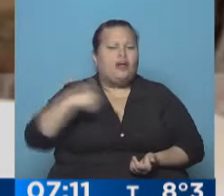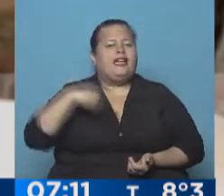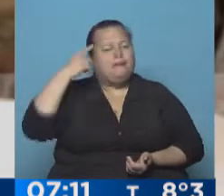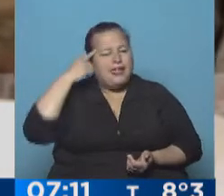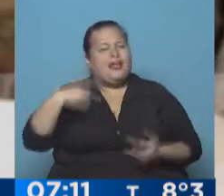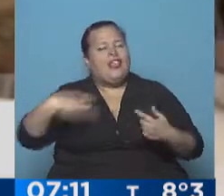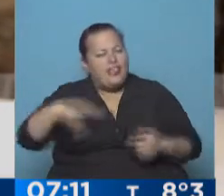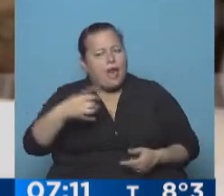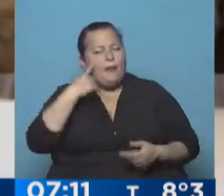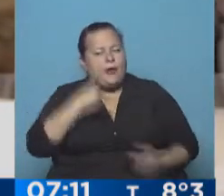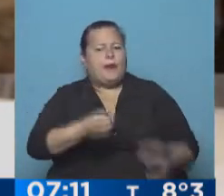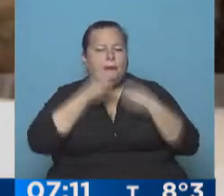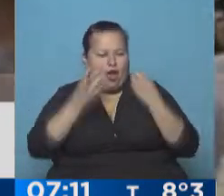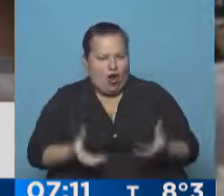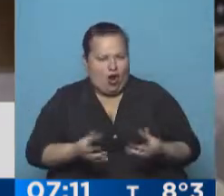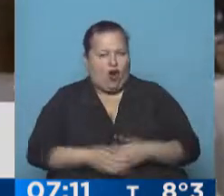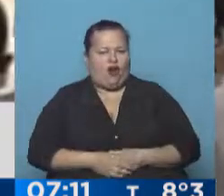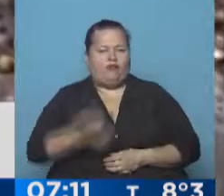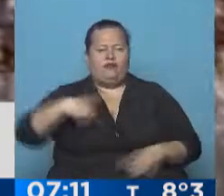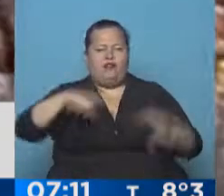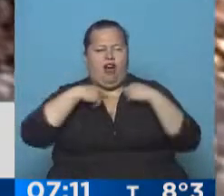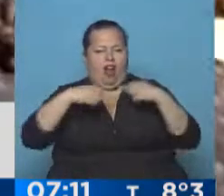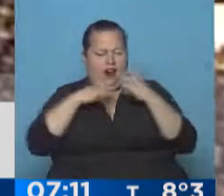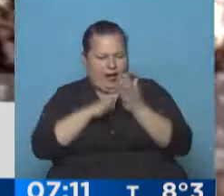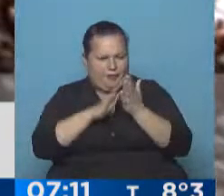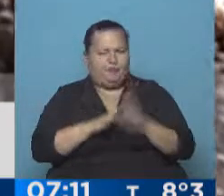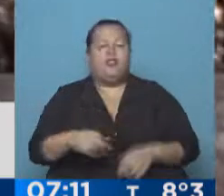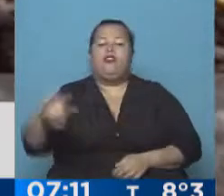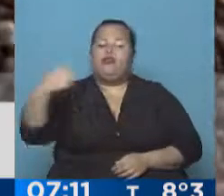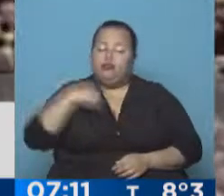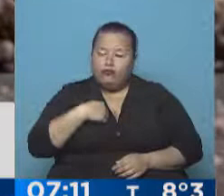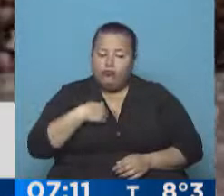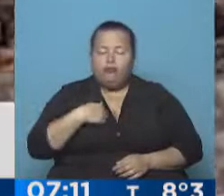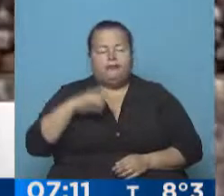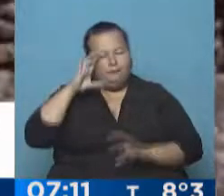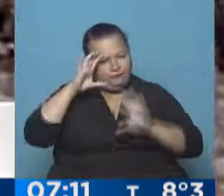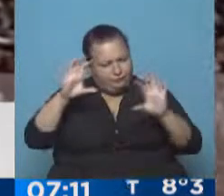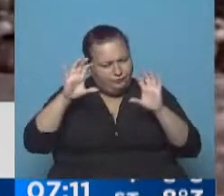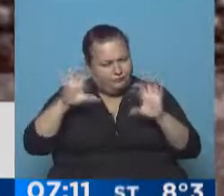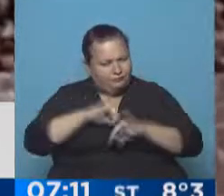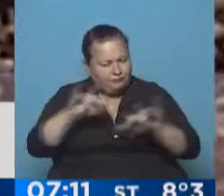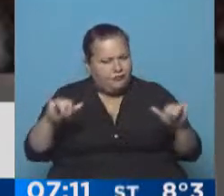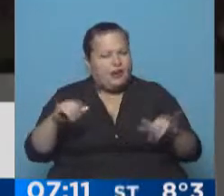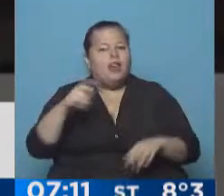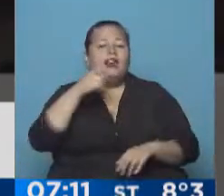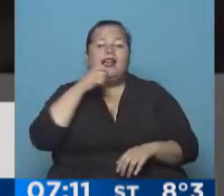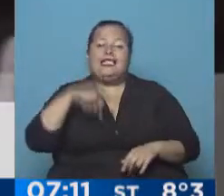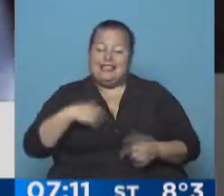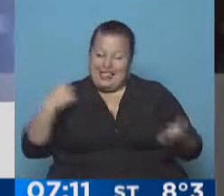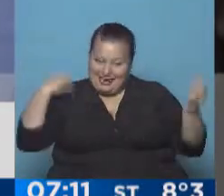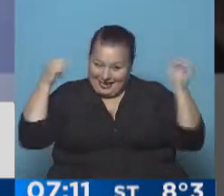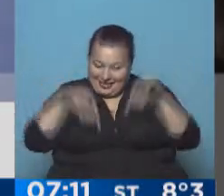creemos que merecemos vivir mejor. Yo quiero recordar que para que estemos